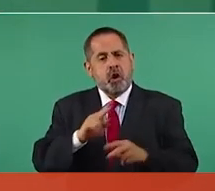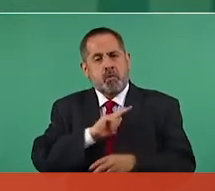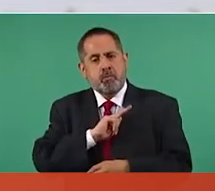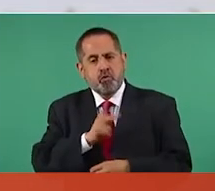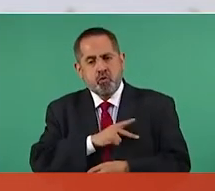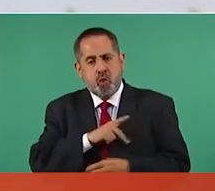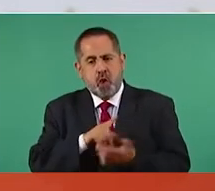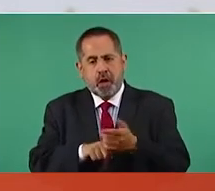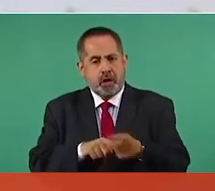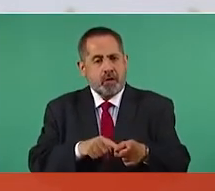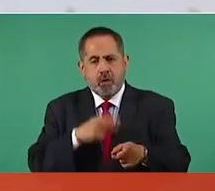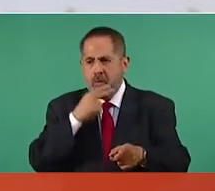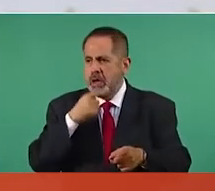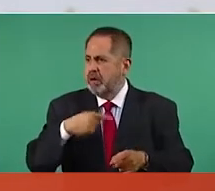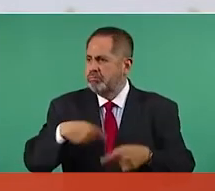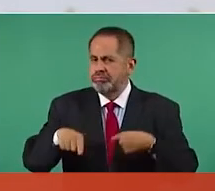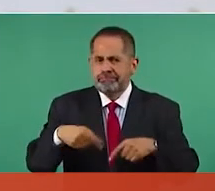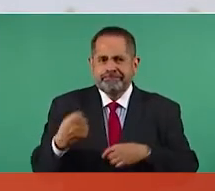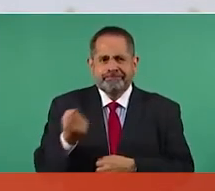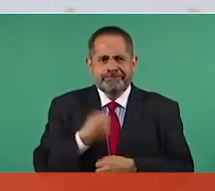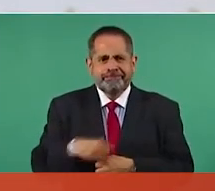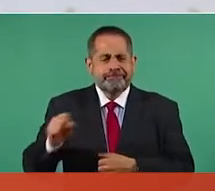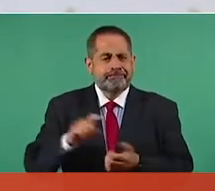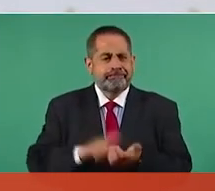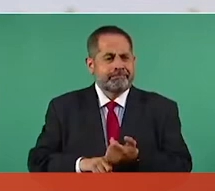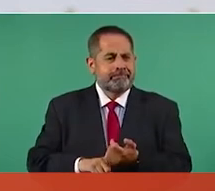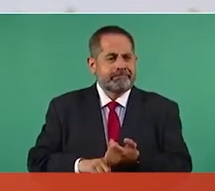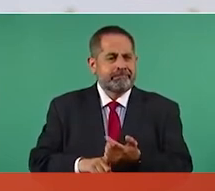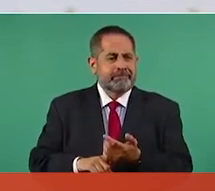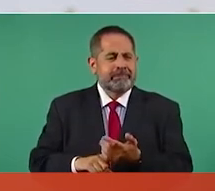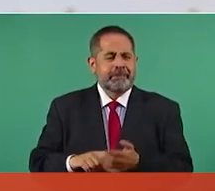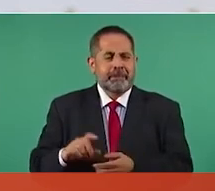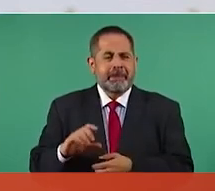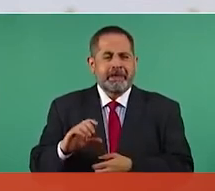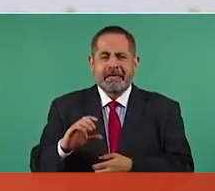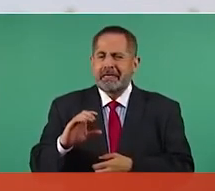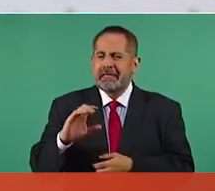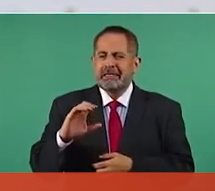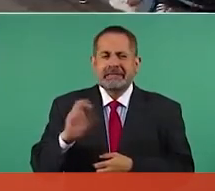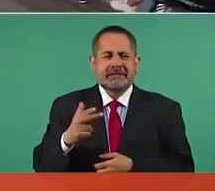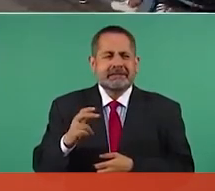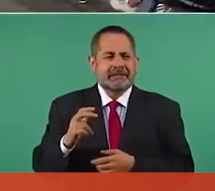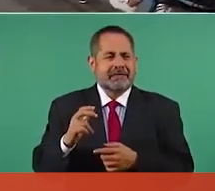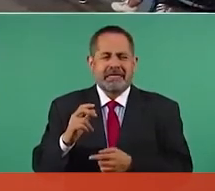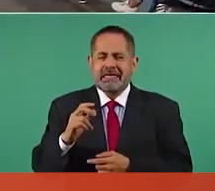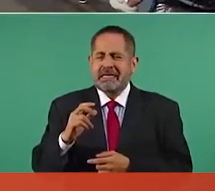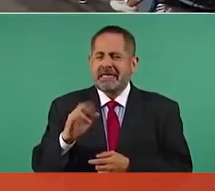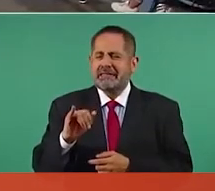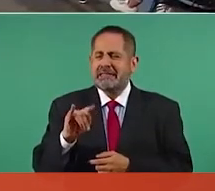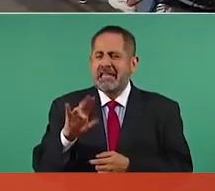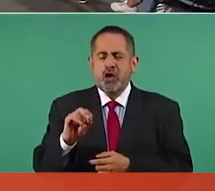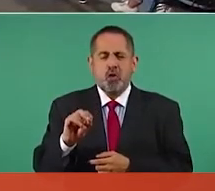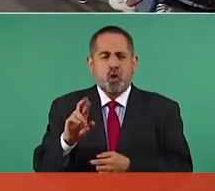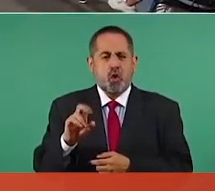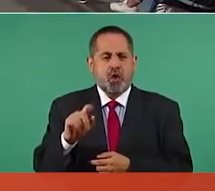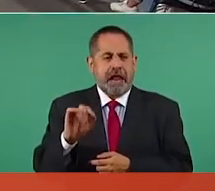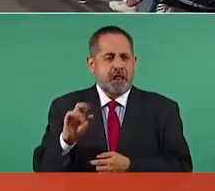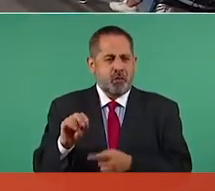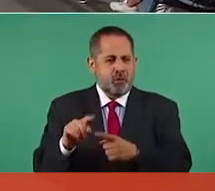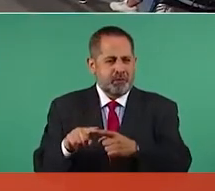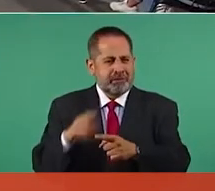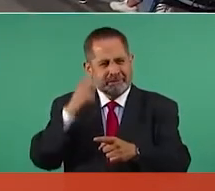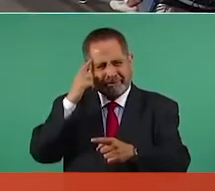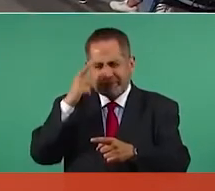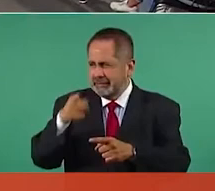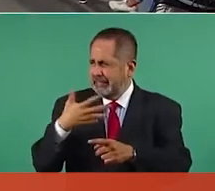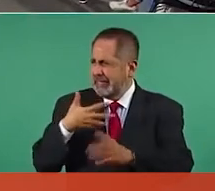este gran futbolista Cristiano Ronaldo. ¿No tendrás por ahí el video?